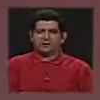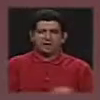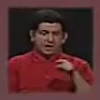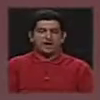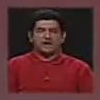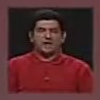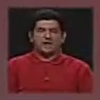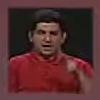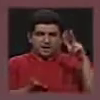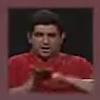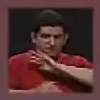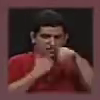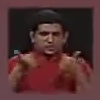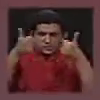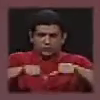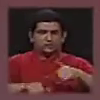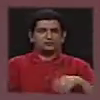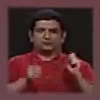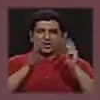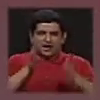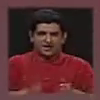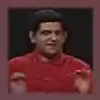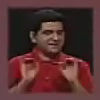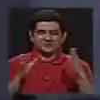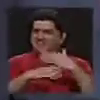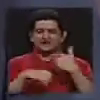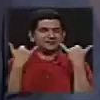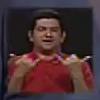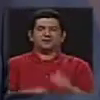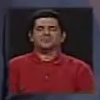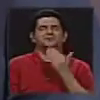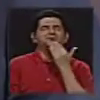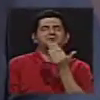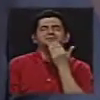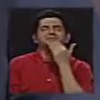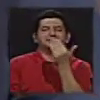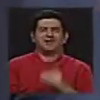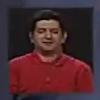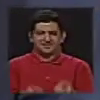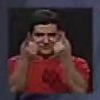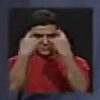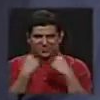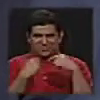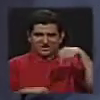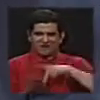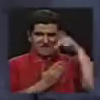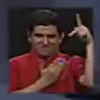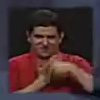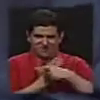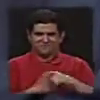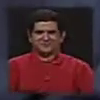referendo por unanimidad, por lo tanto los alcaldes no tienen nada que negociar en este caso. Les agradezco muchísimo su presencia en este